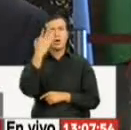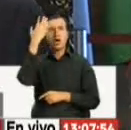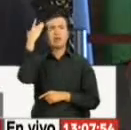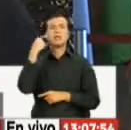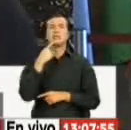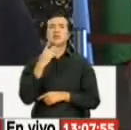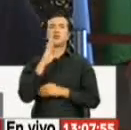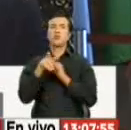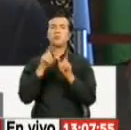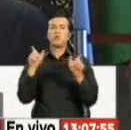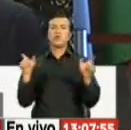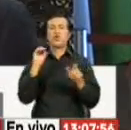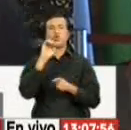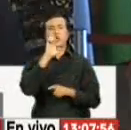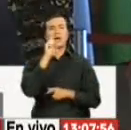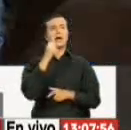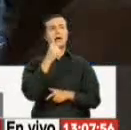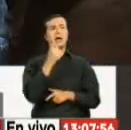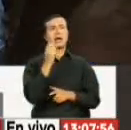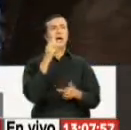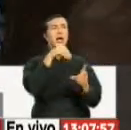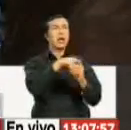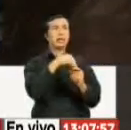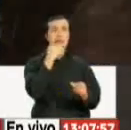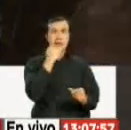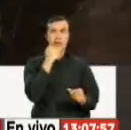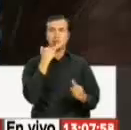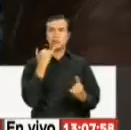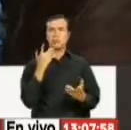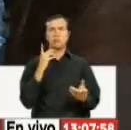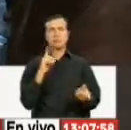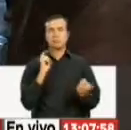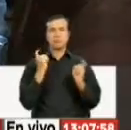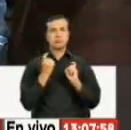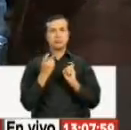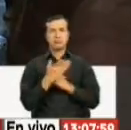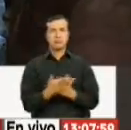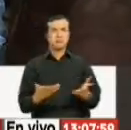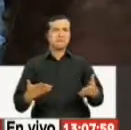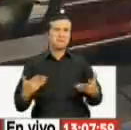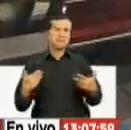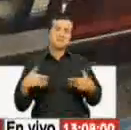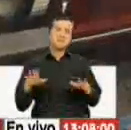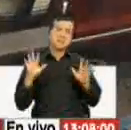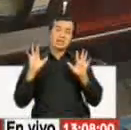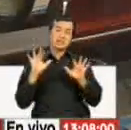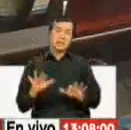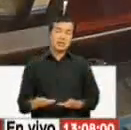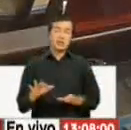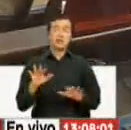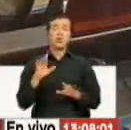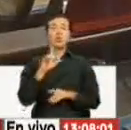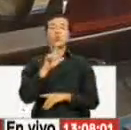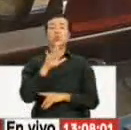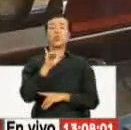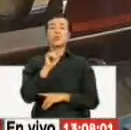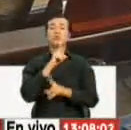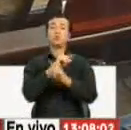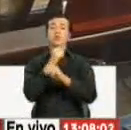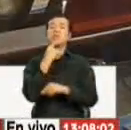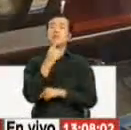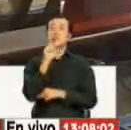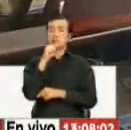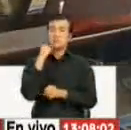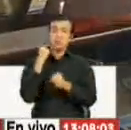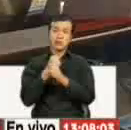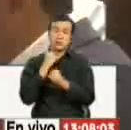decía que todo el que pisaba la hoguera vendepatria aunque hay quienes le restan importancia este hecho más allá de que el secretario general luís almagro respondió asegurando que